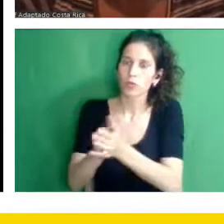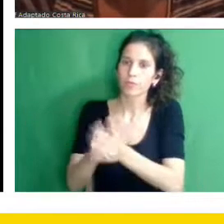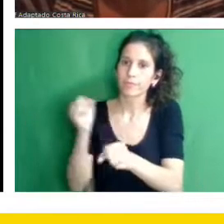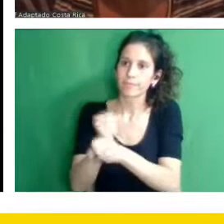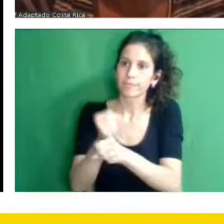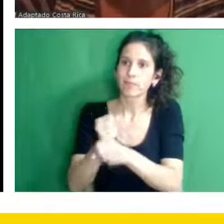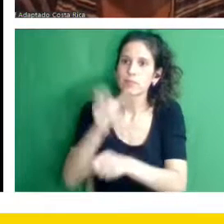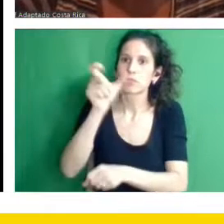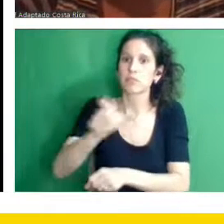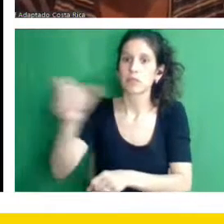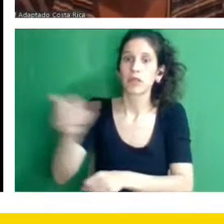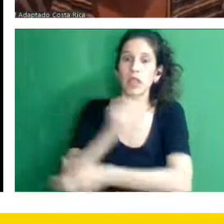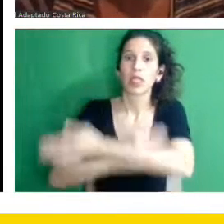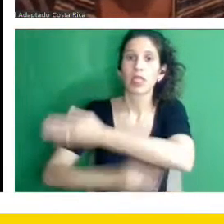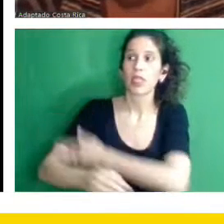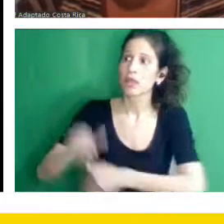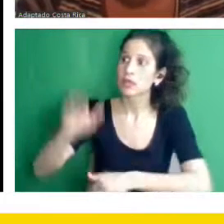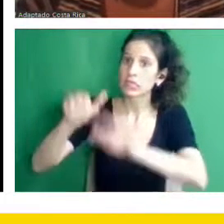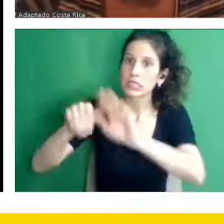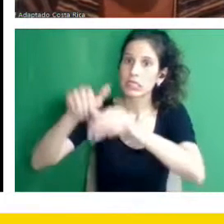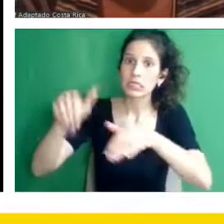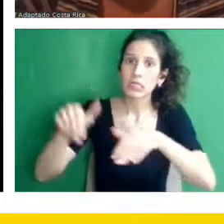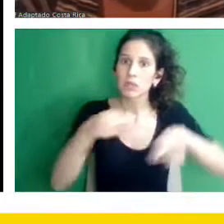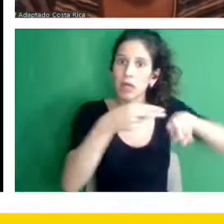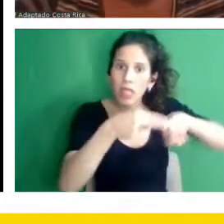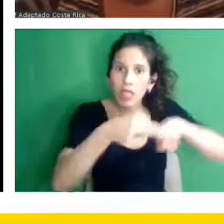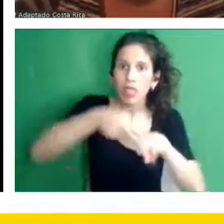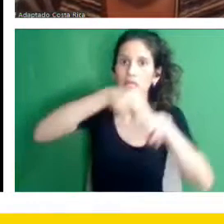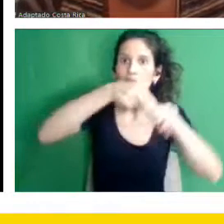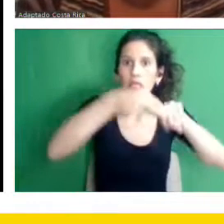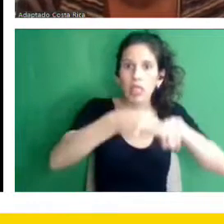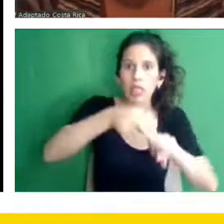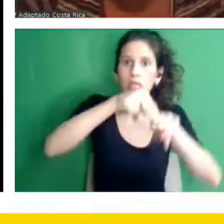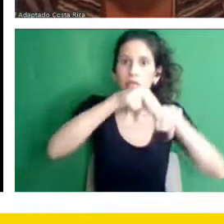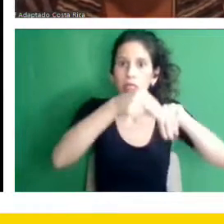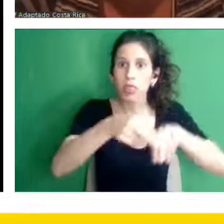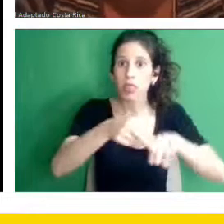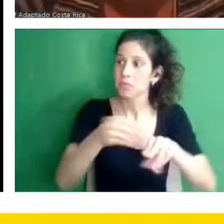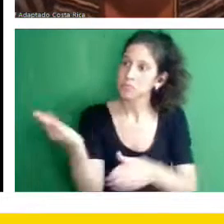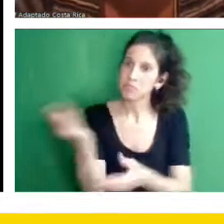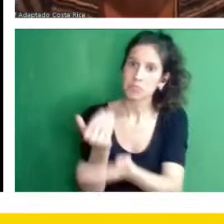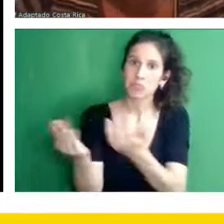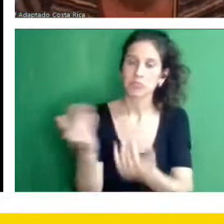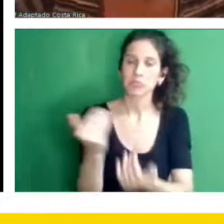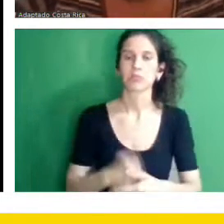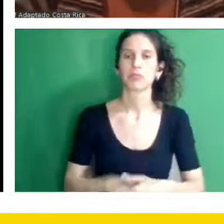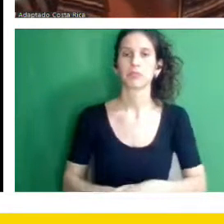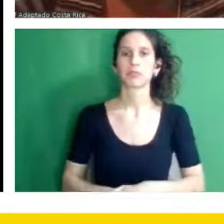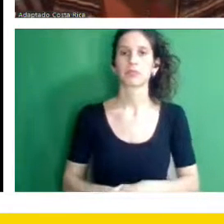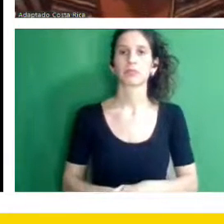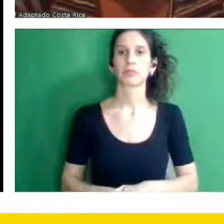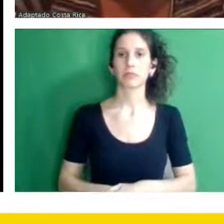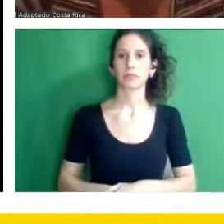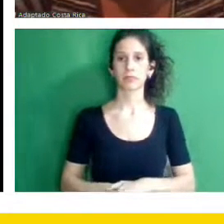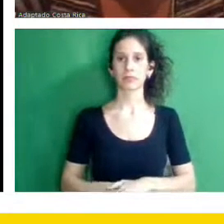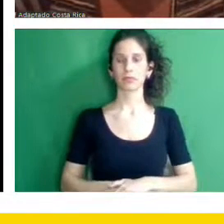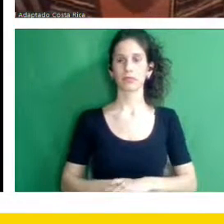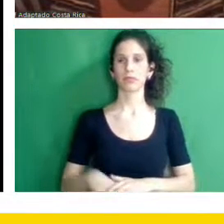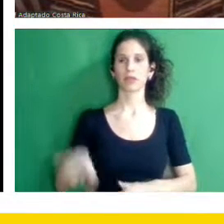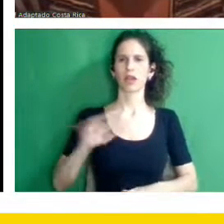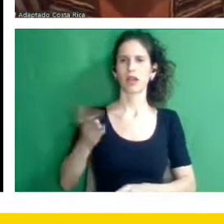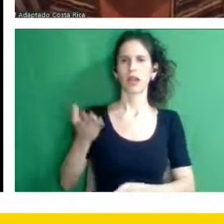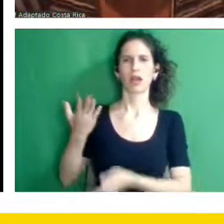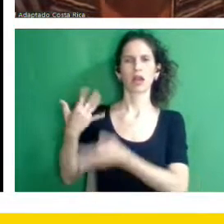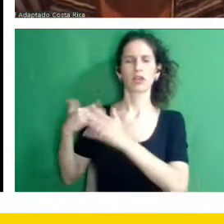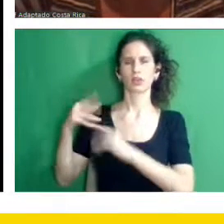a final, bueno, sí, como a mediados del 2017, estábamos haciendo una actividad también